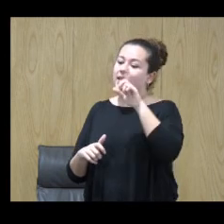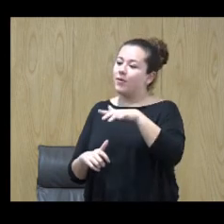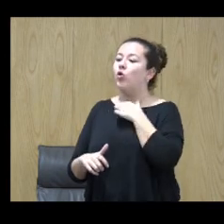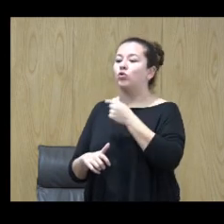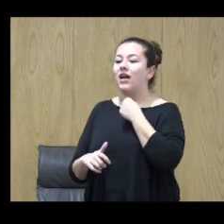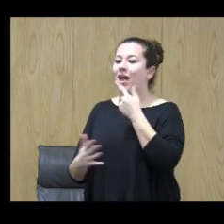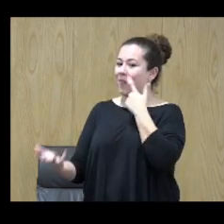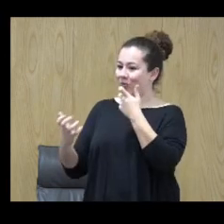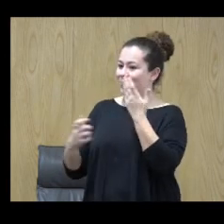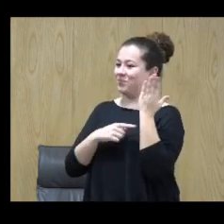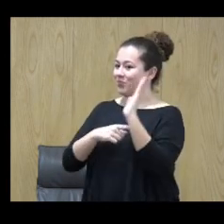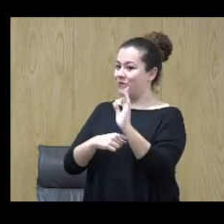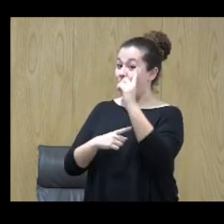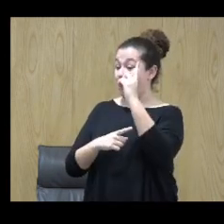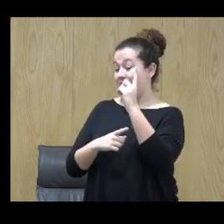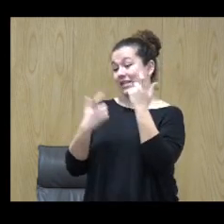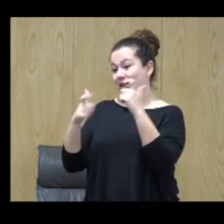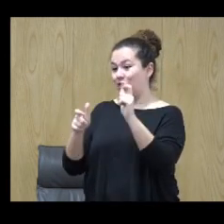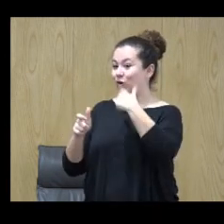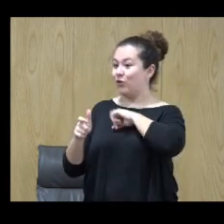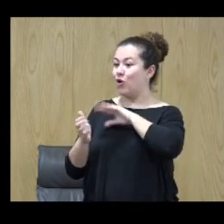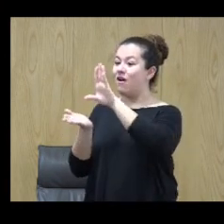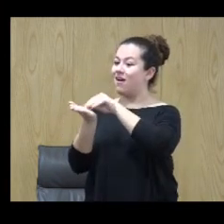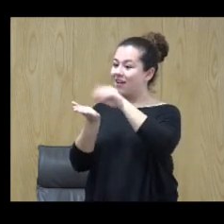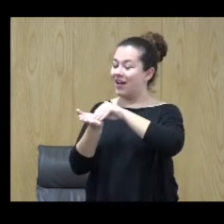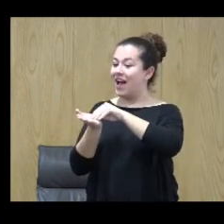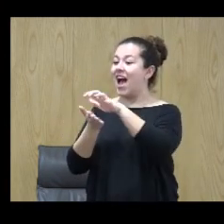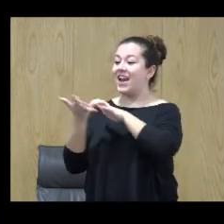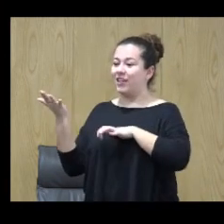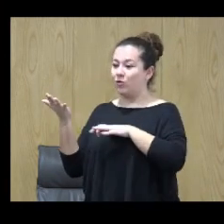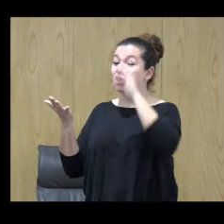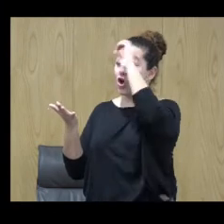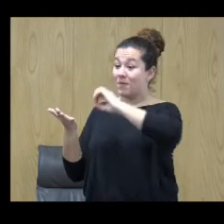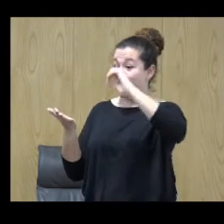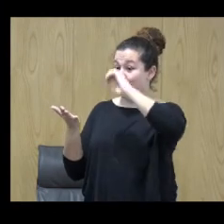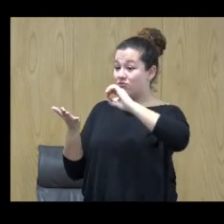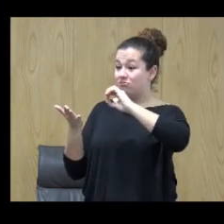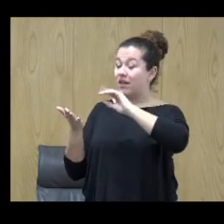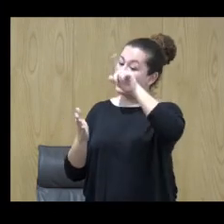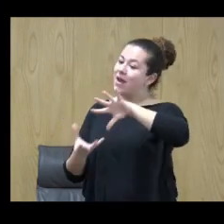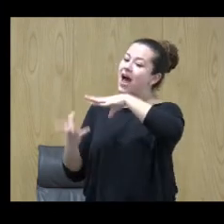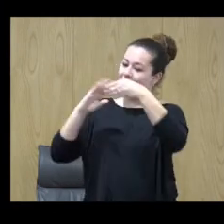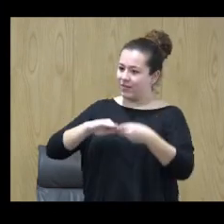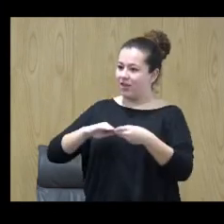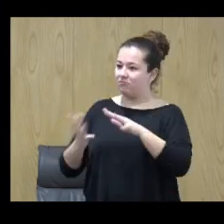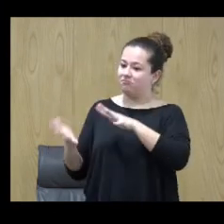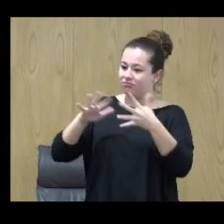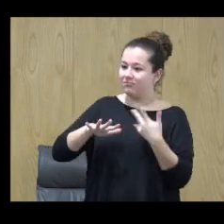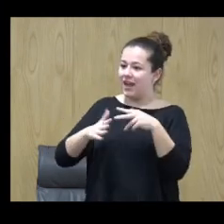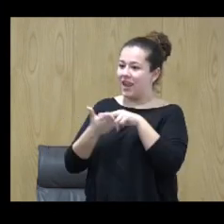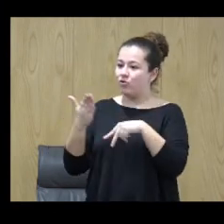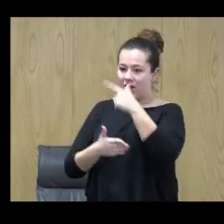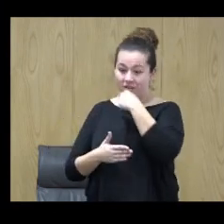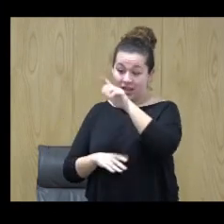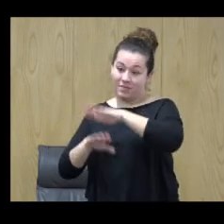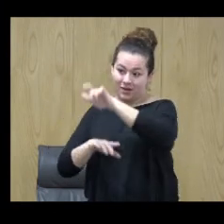secciones que es de opinión, en la que recogemos artículos de opinión también adaptados a lectura fácil de personas con discapacidad intelectual